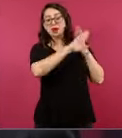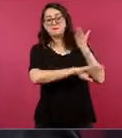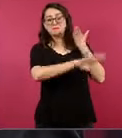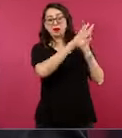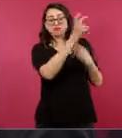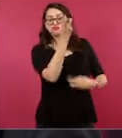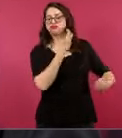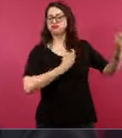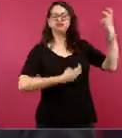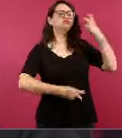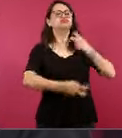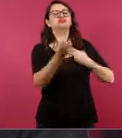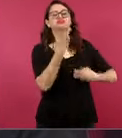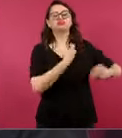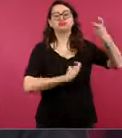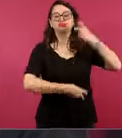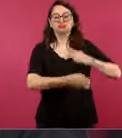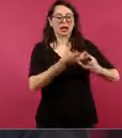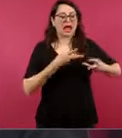pero no les funciona,